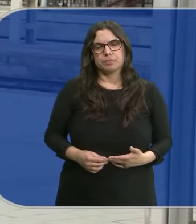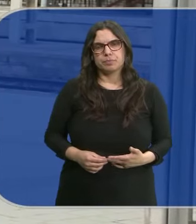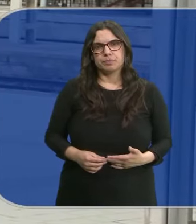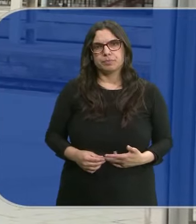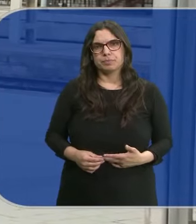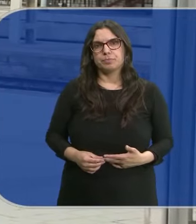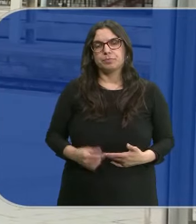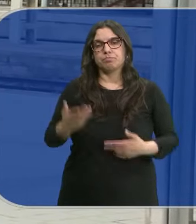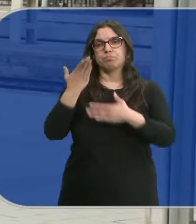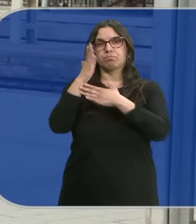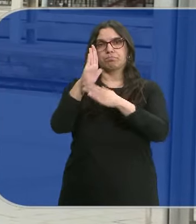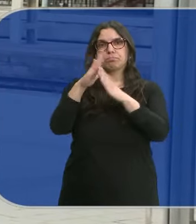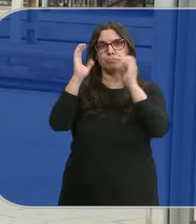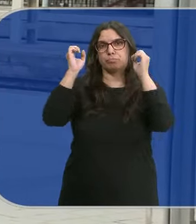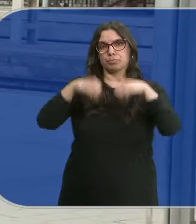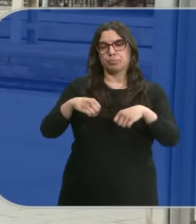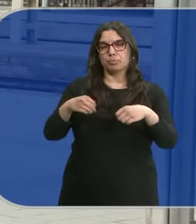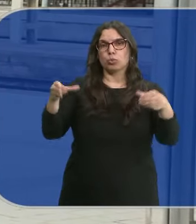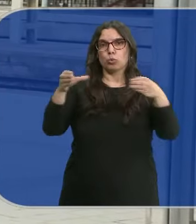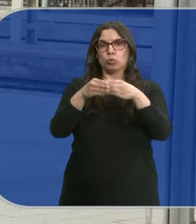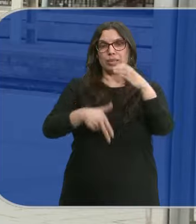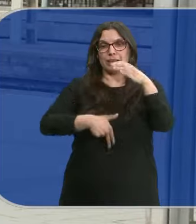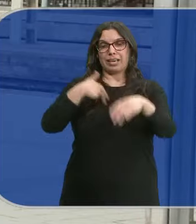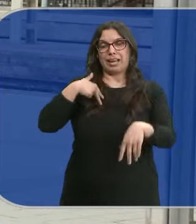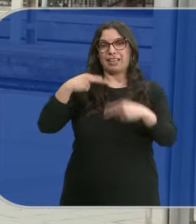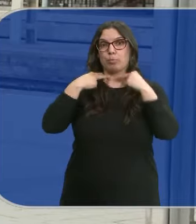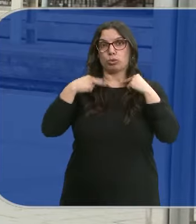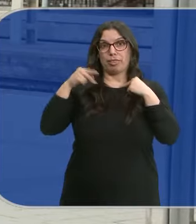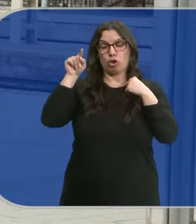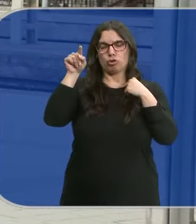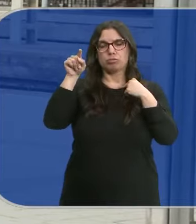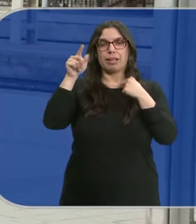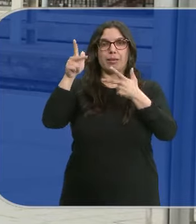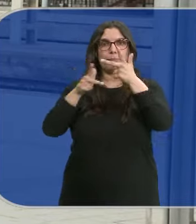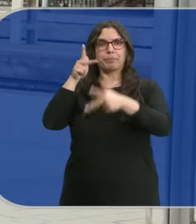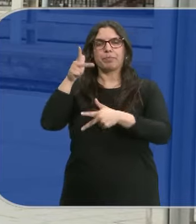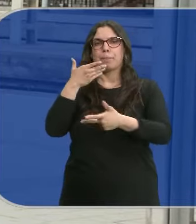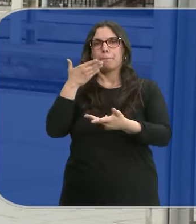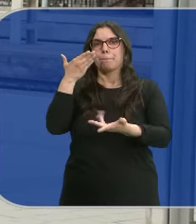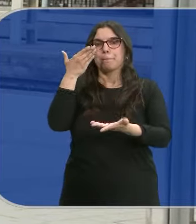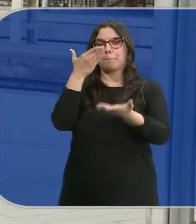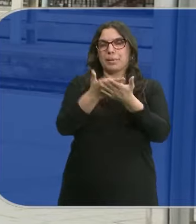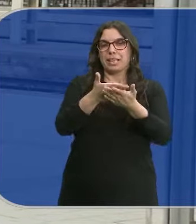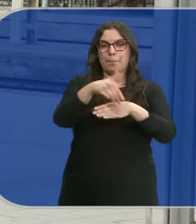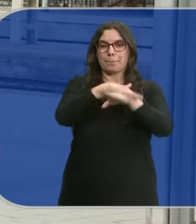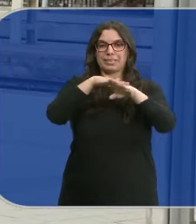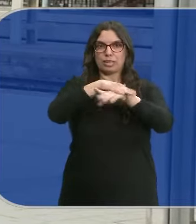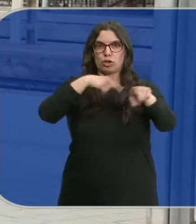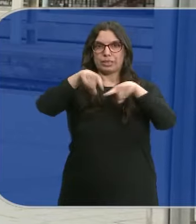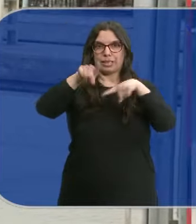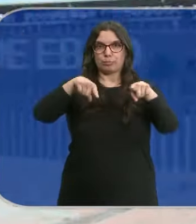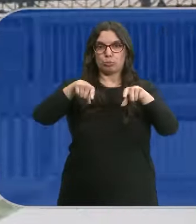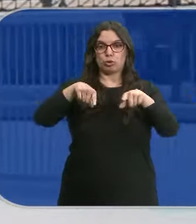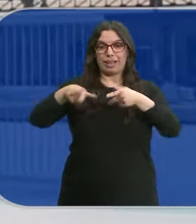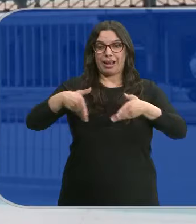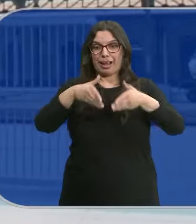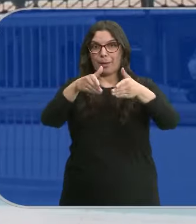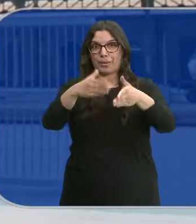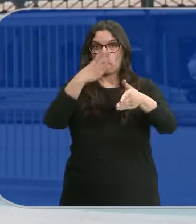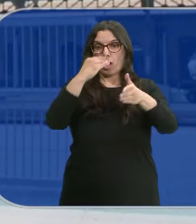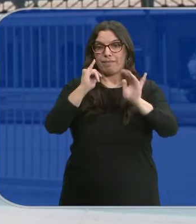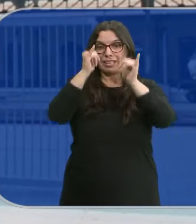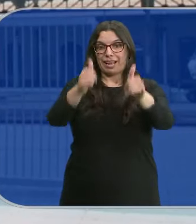La moción aprobada por las Juntas Generales de la Diputación Foral de Álava pide al Ministerio de Transportes que modifique el trazado del AVE en